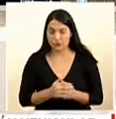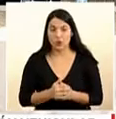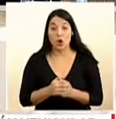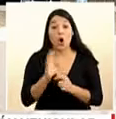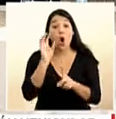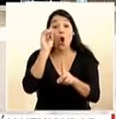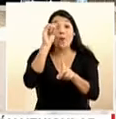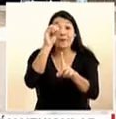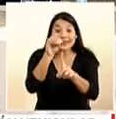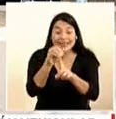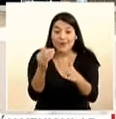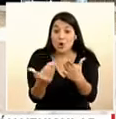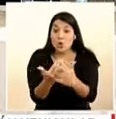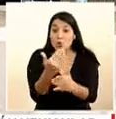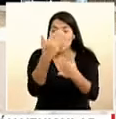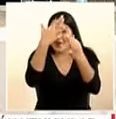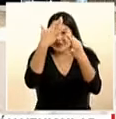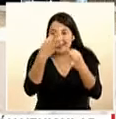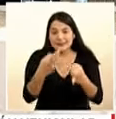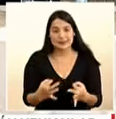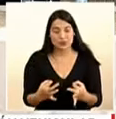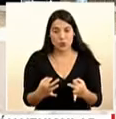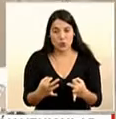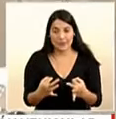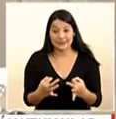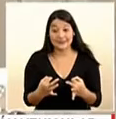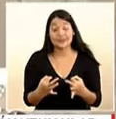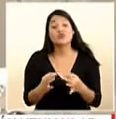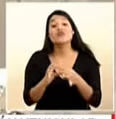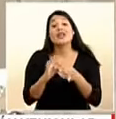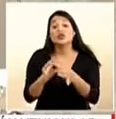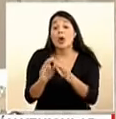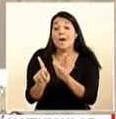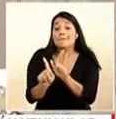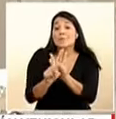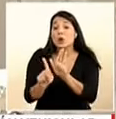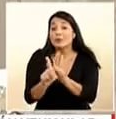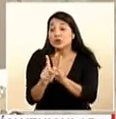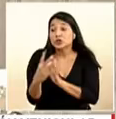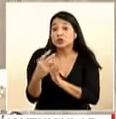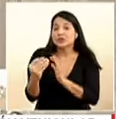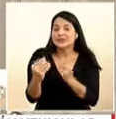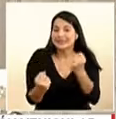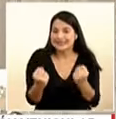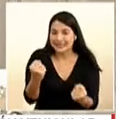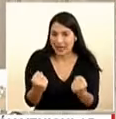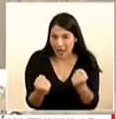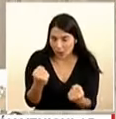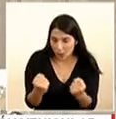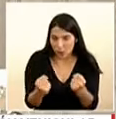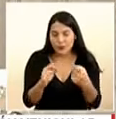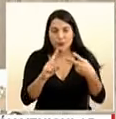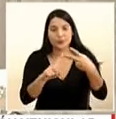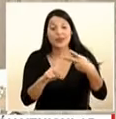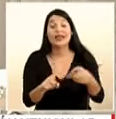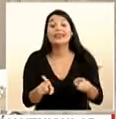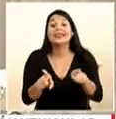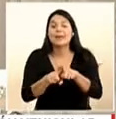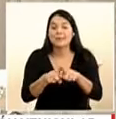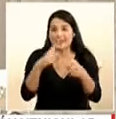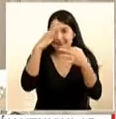las medidas de restricción temporal de tránsito y también las medidas sobre